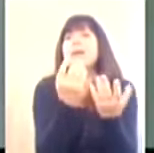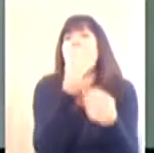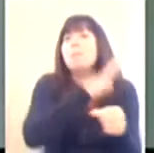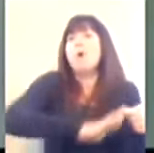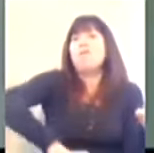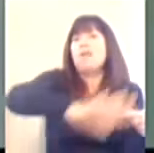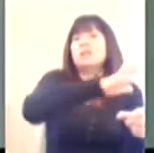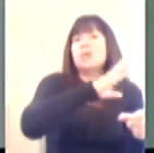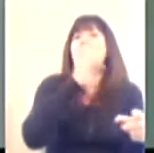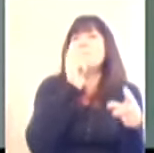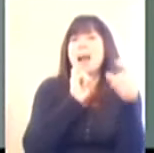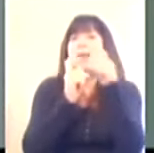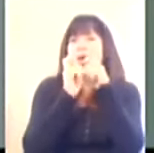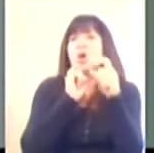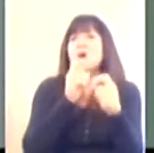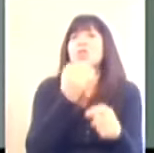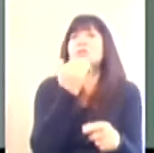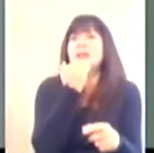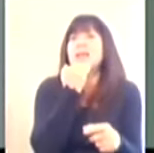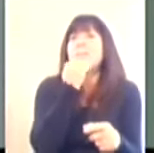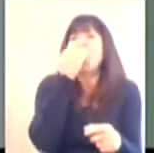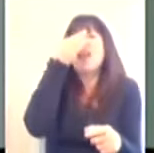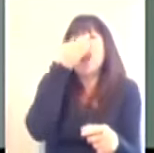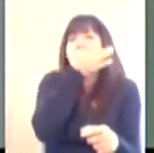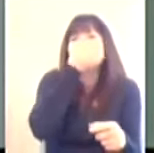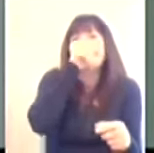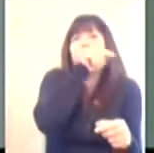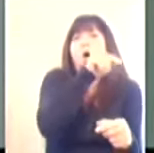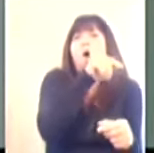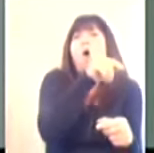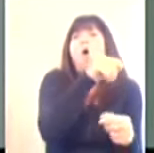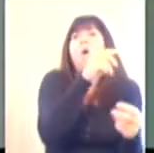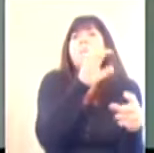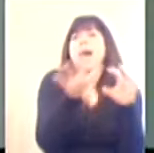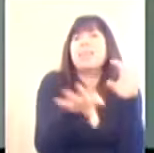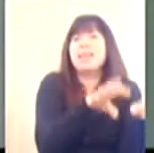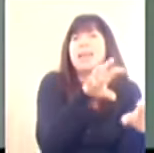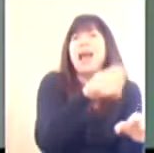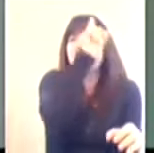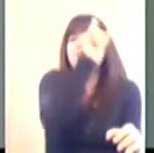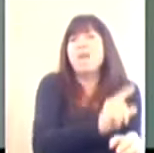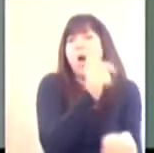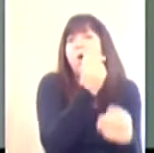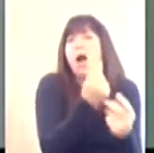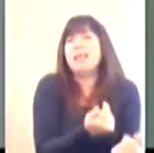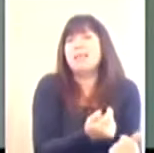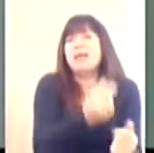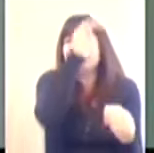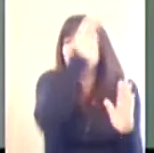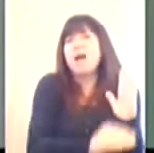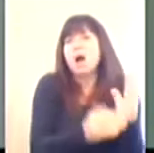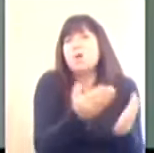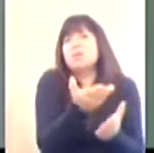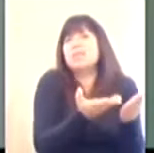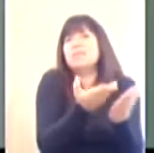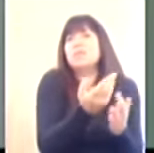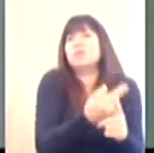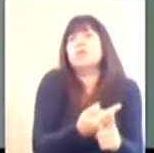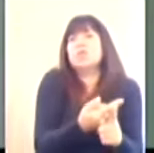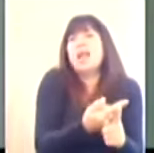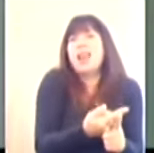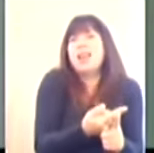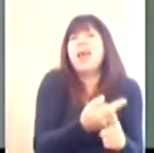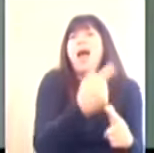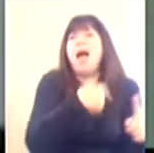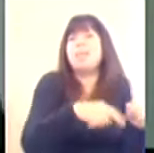muchos de ellos tomados por pandillas, de materialidad muy baja y bajo acceso a servicios sociales. Finalmente, y además